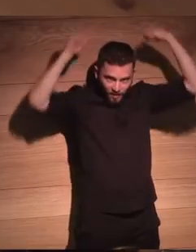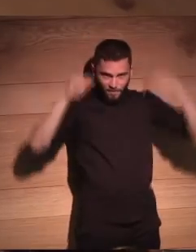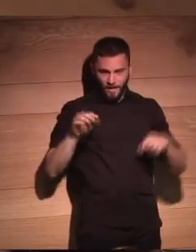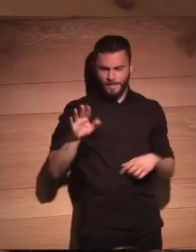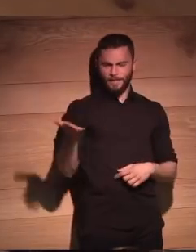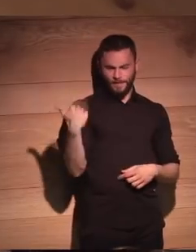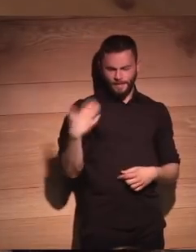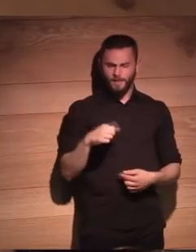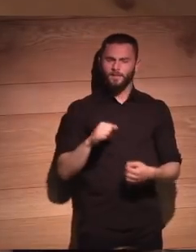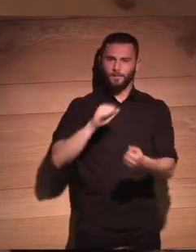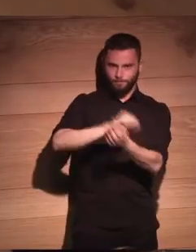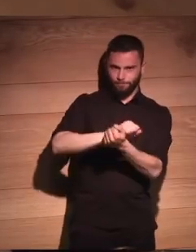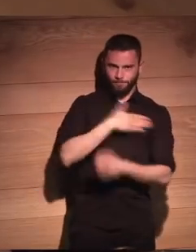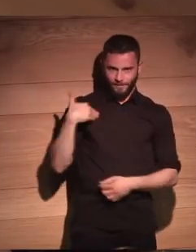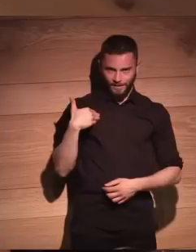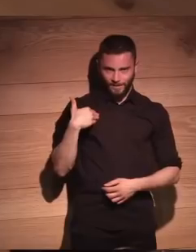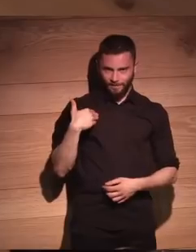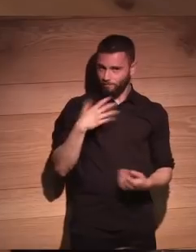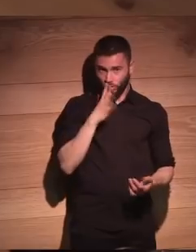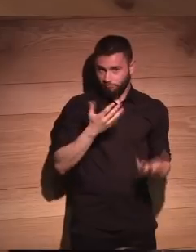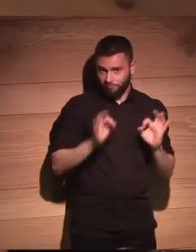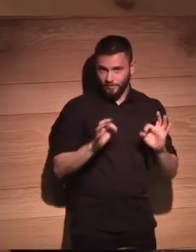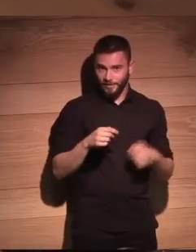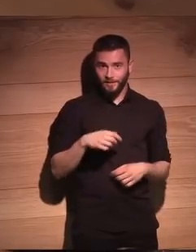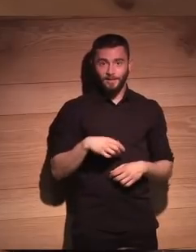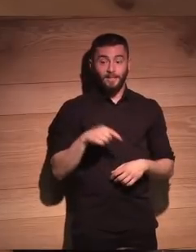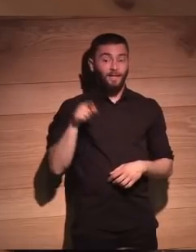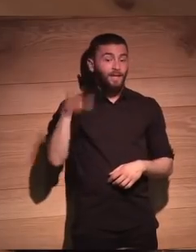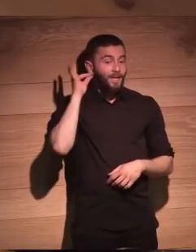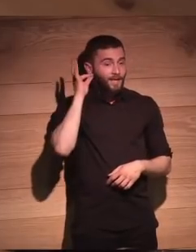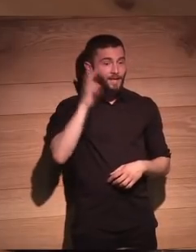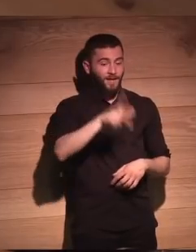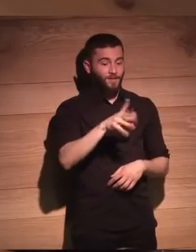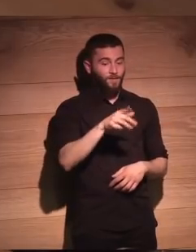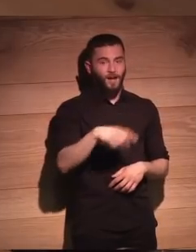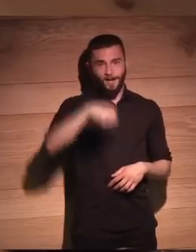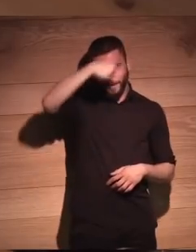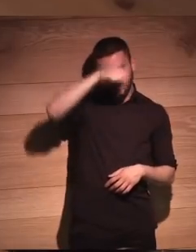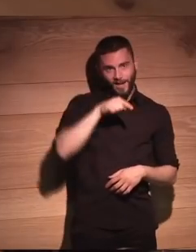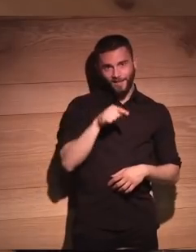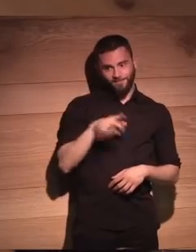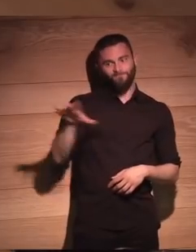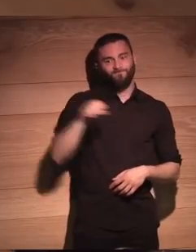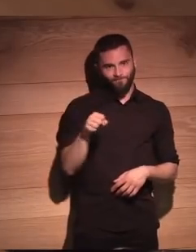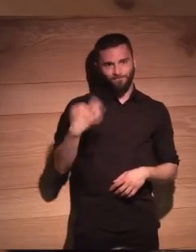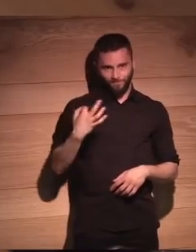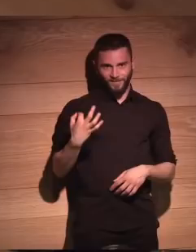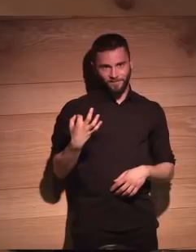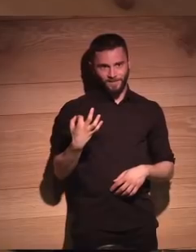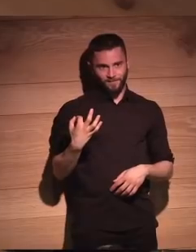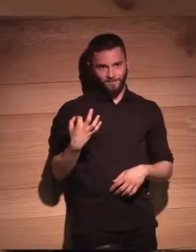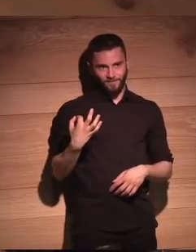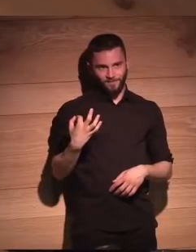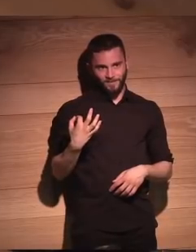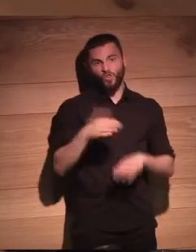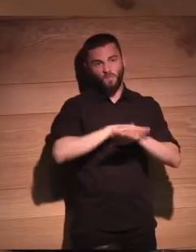detenerla porque es lo que hace. Ella tiene que robar y él tiene que detenerla, como siempre. Es un poco el